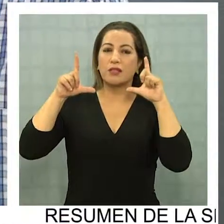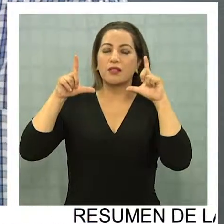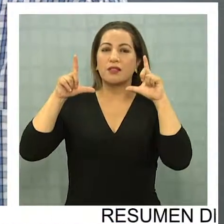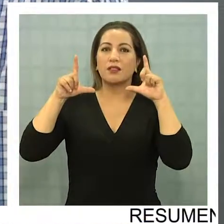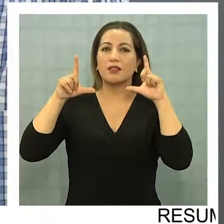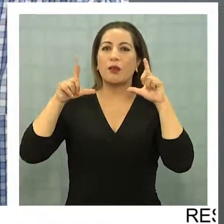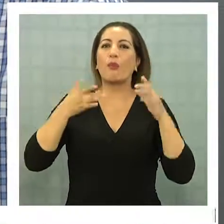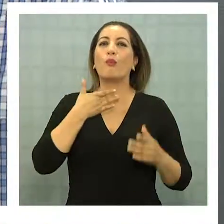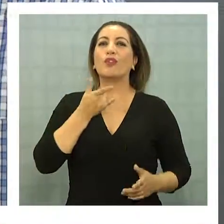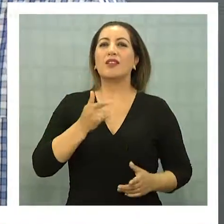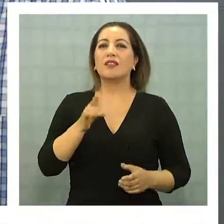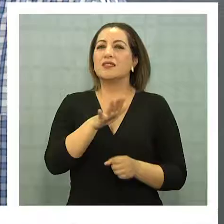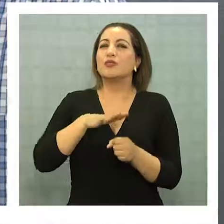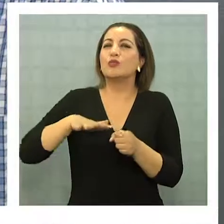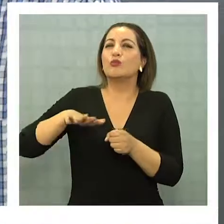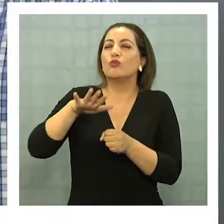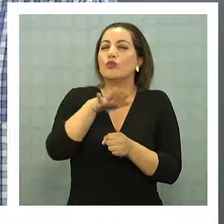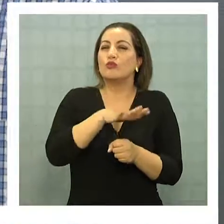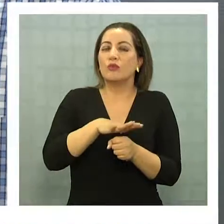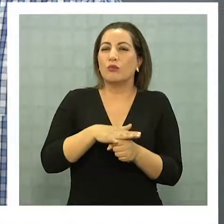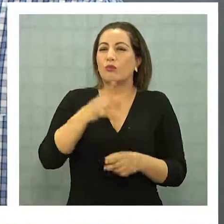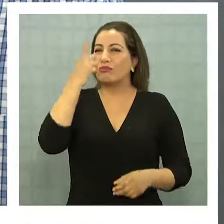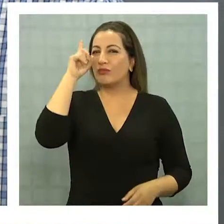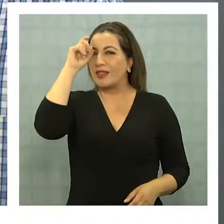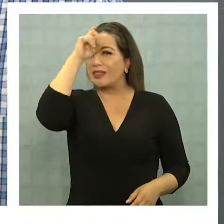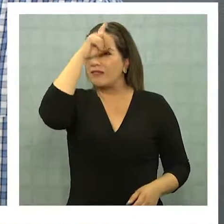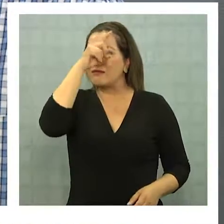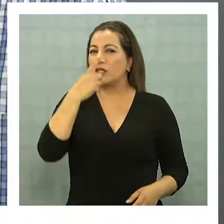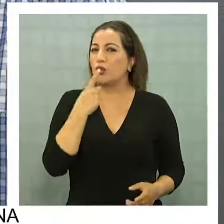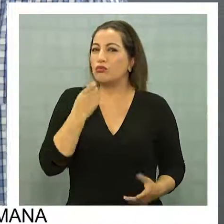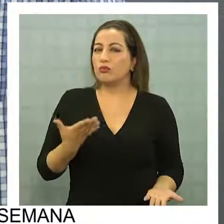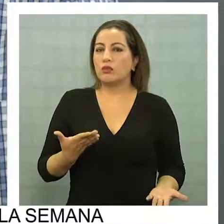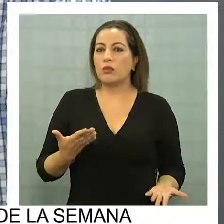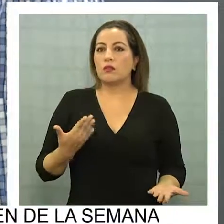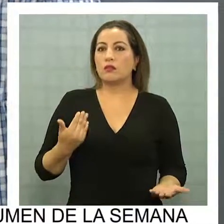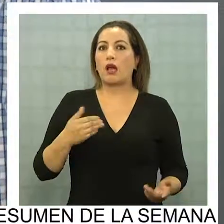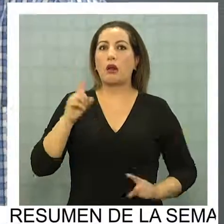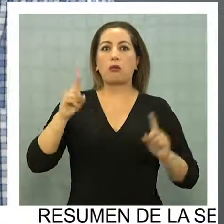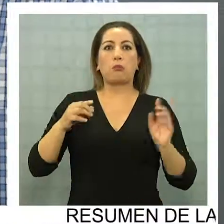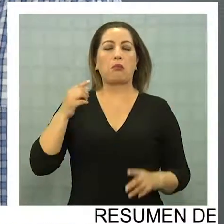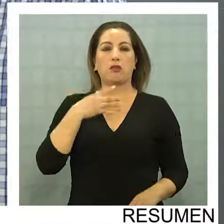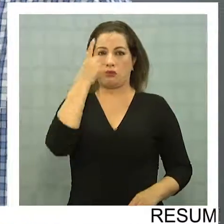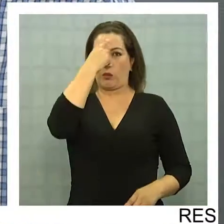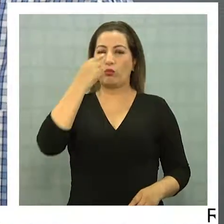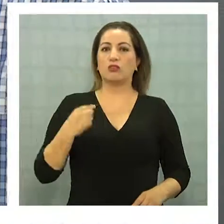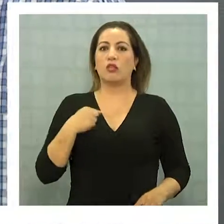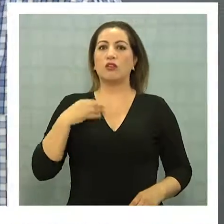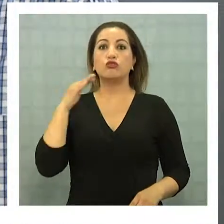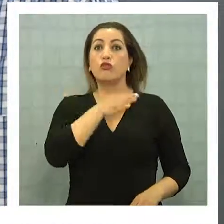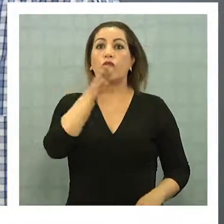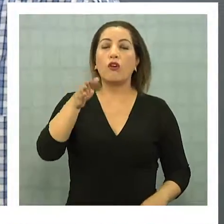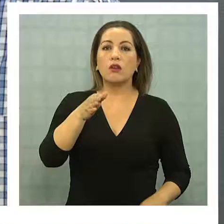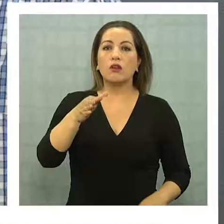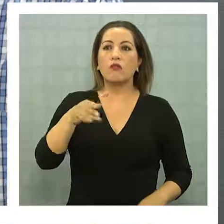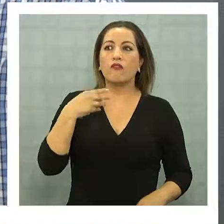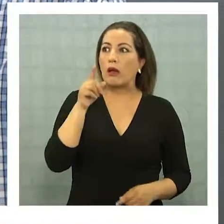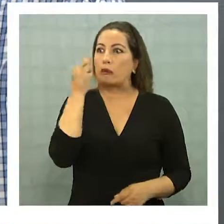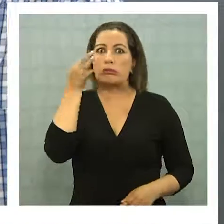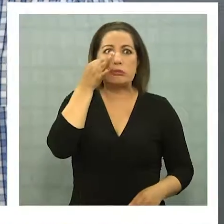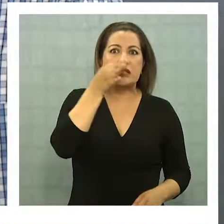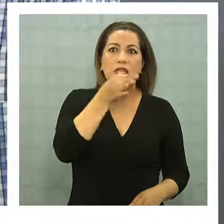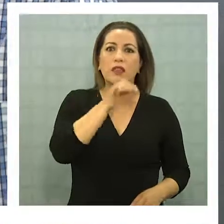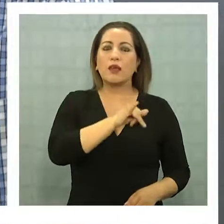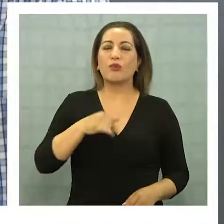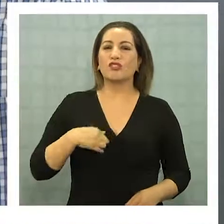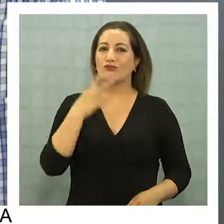demasiado dramáticas, demasiado duras, y dicen, bueno, si voy al Museo de la Memoria voy a salir llorando, digamos, o sea, eso va a ser